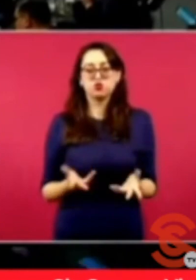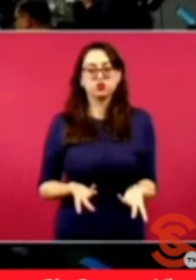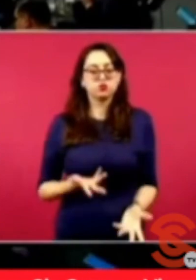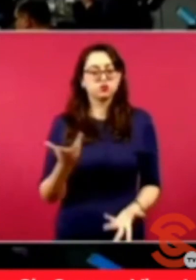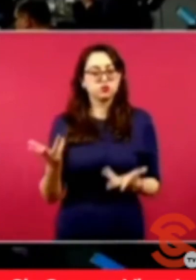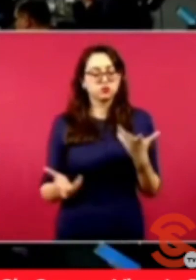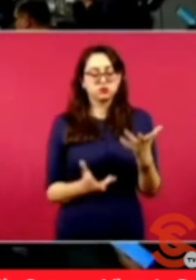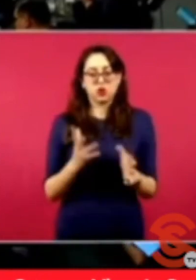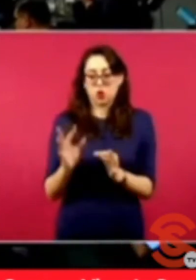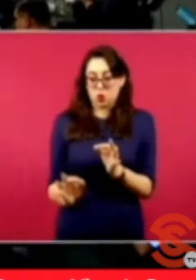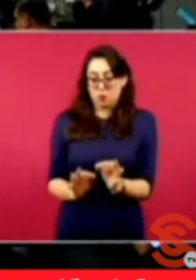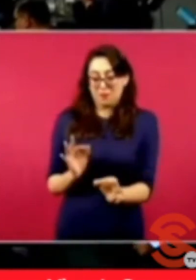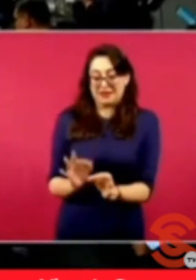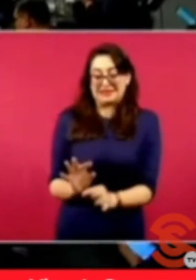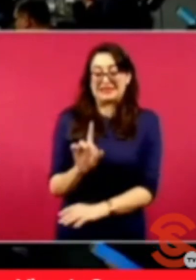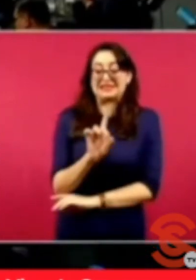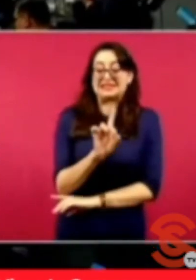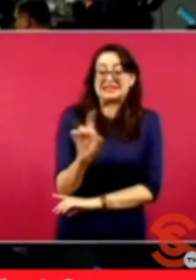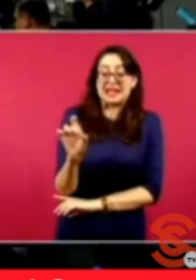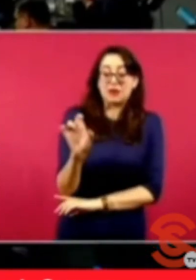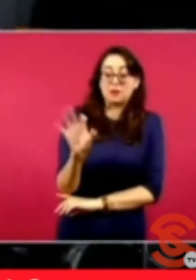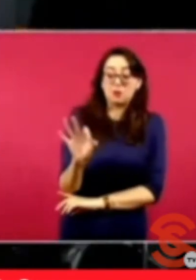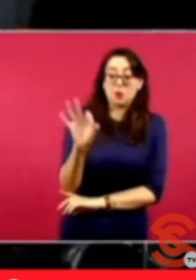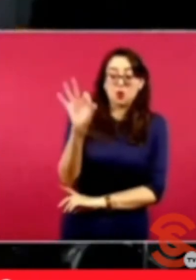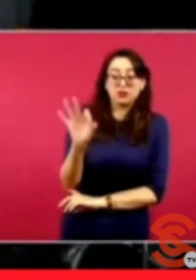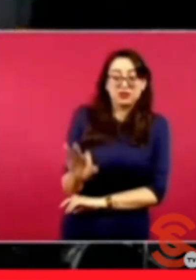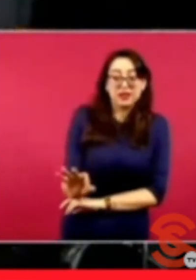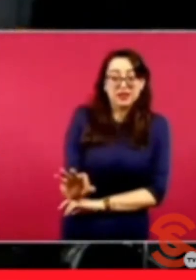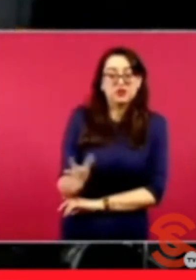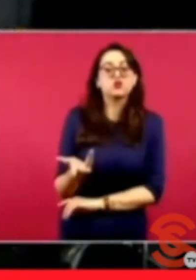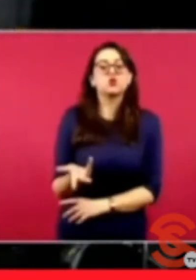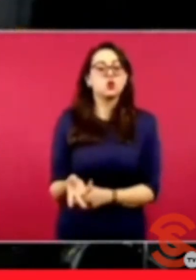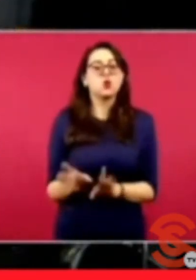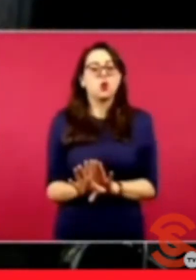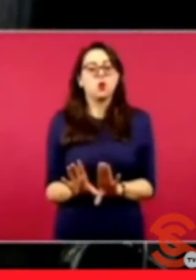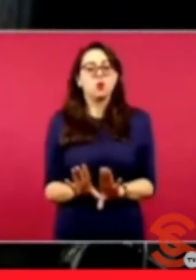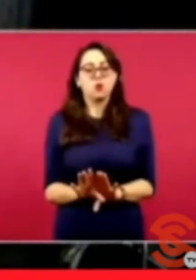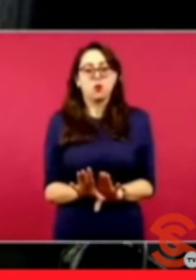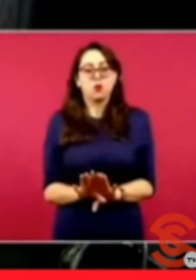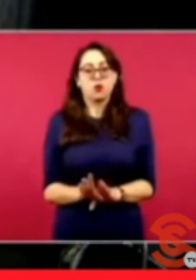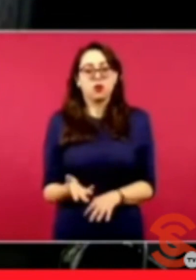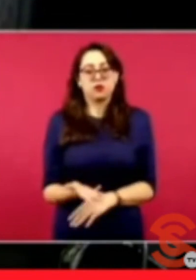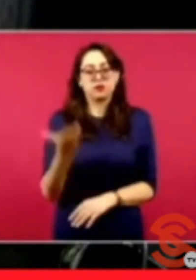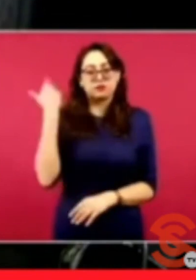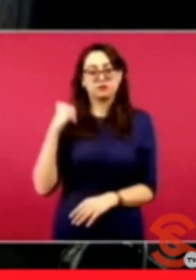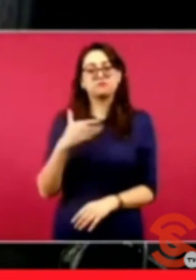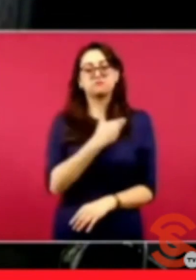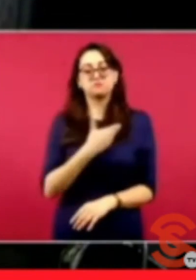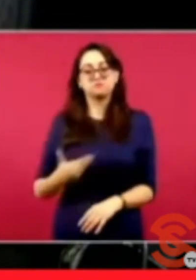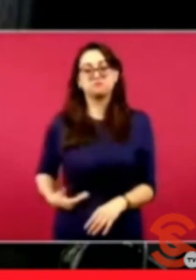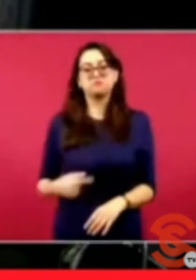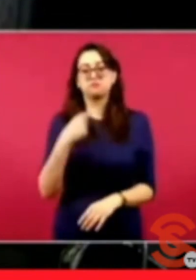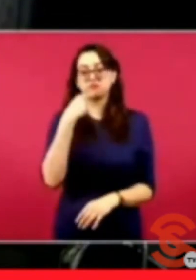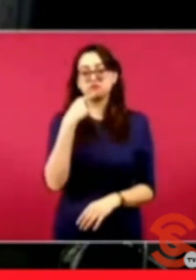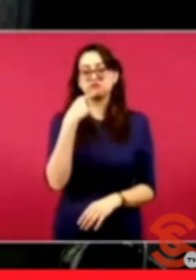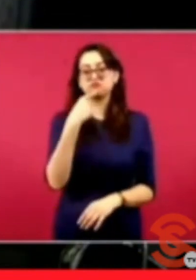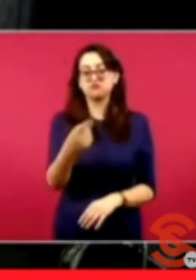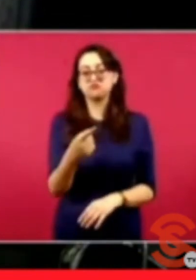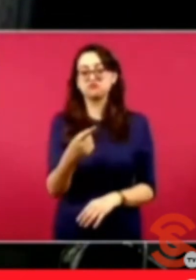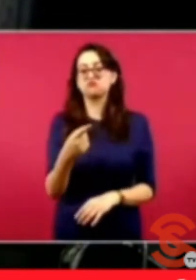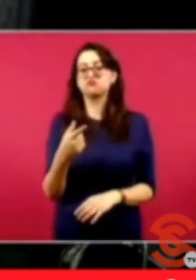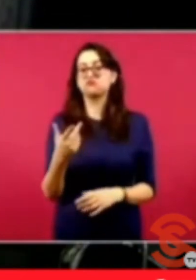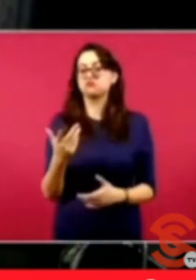que se cumpla el 100%? El presidente había dicho que estaban al 100% de medicamentos para el